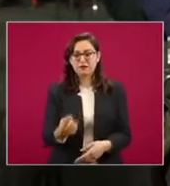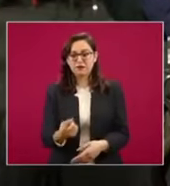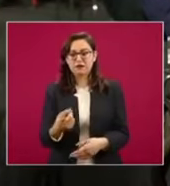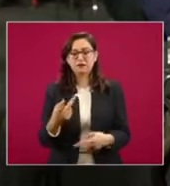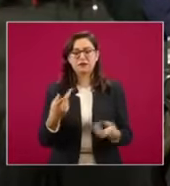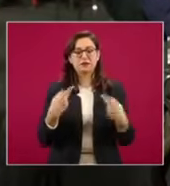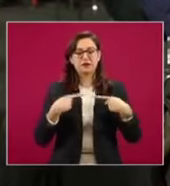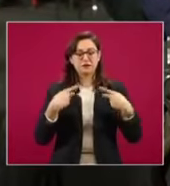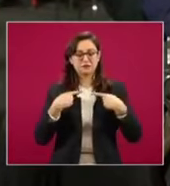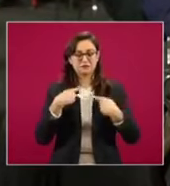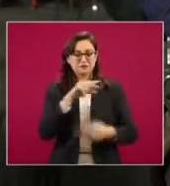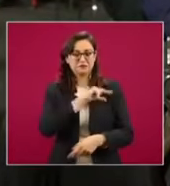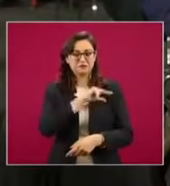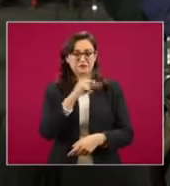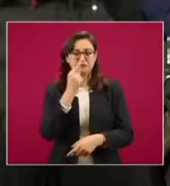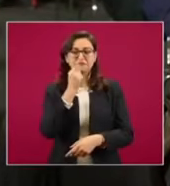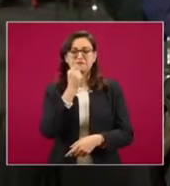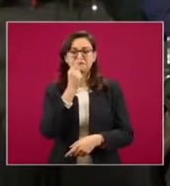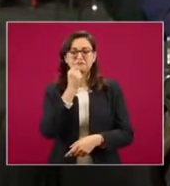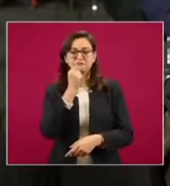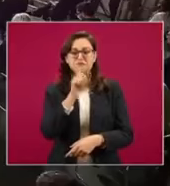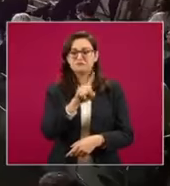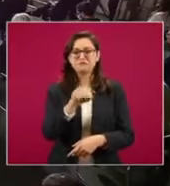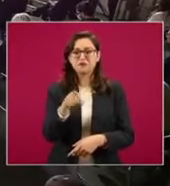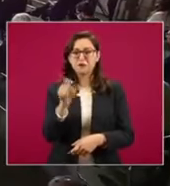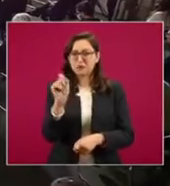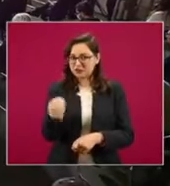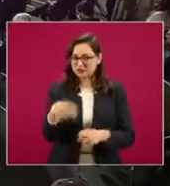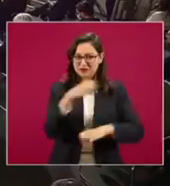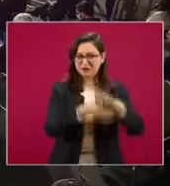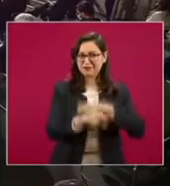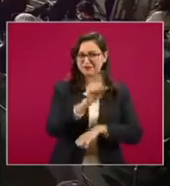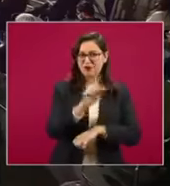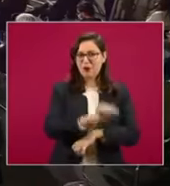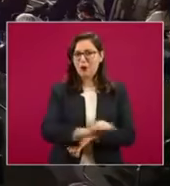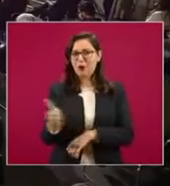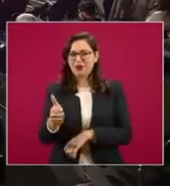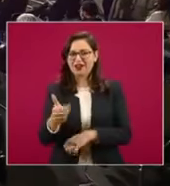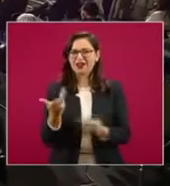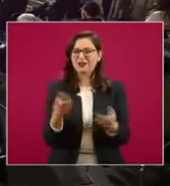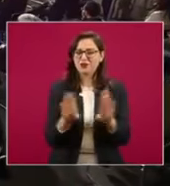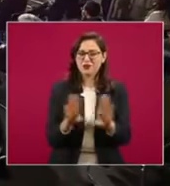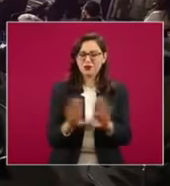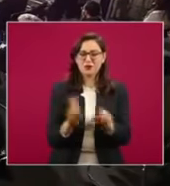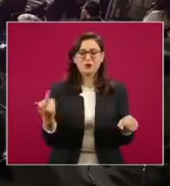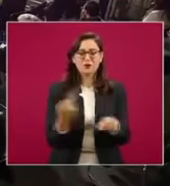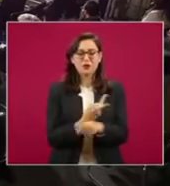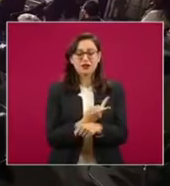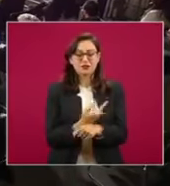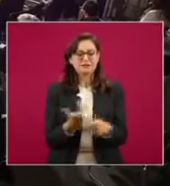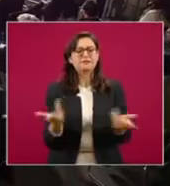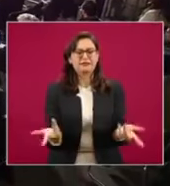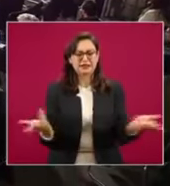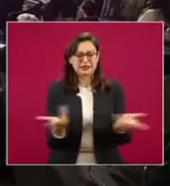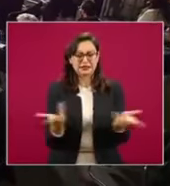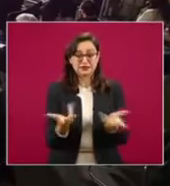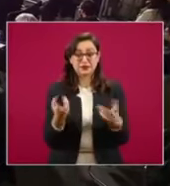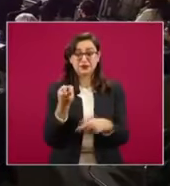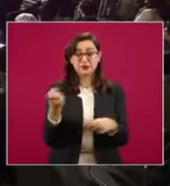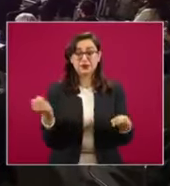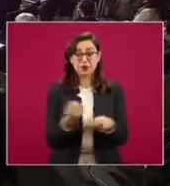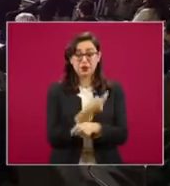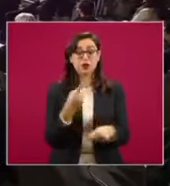aduanas y al final es un tema sensible que también se ha discutido en otras ocasiones saber eh Cómo se va a hacer esto al respecto y si es una oportunidad